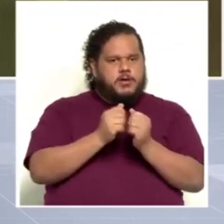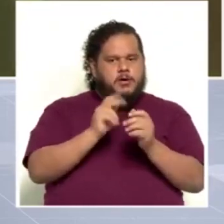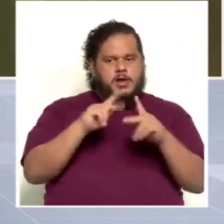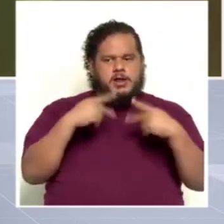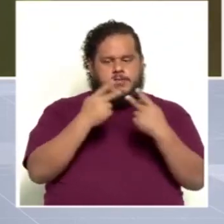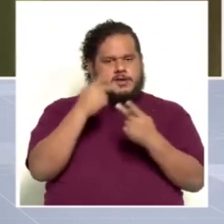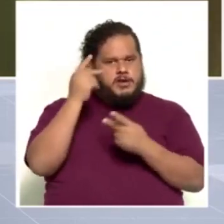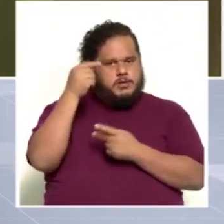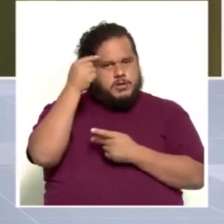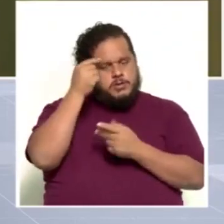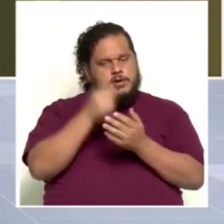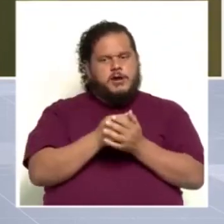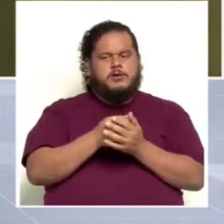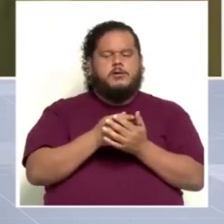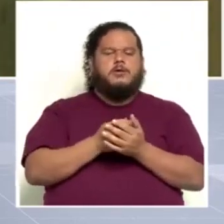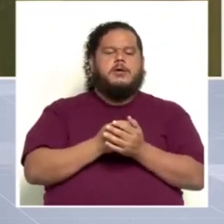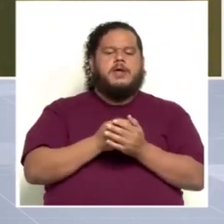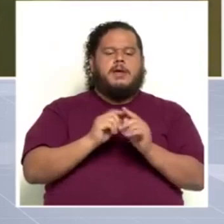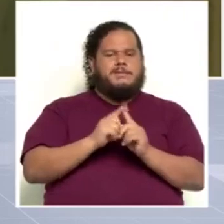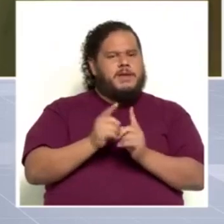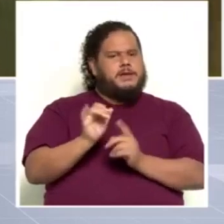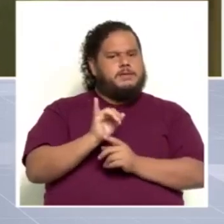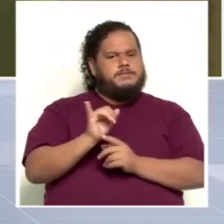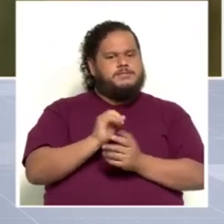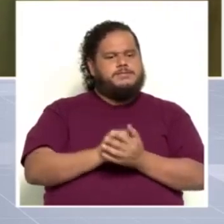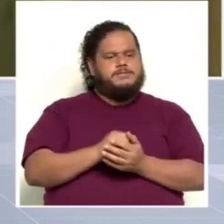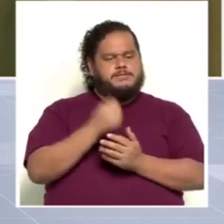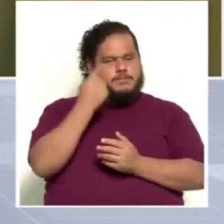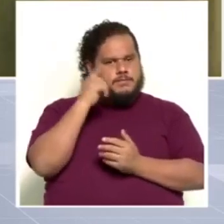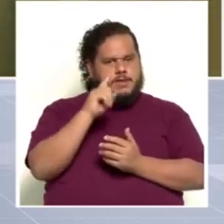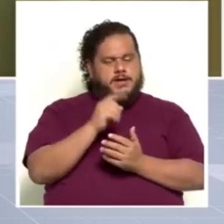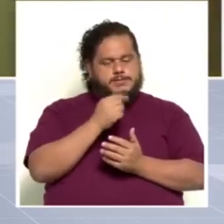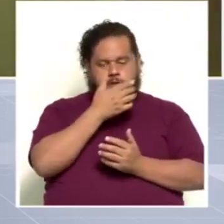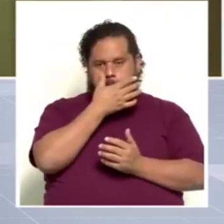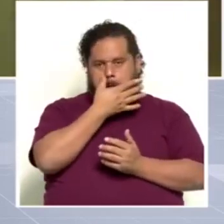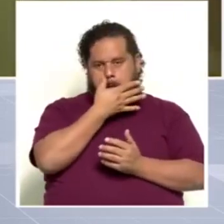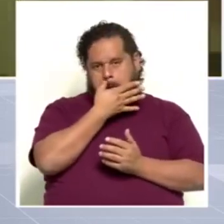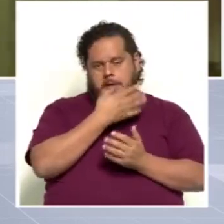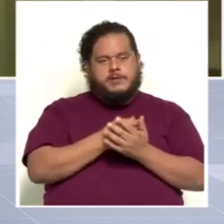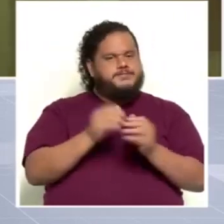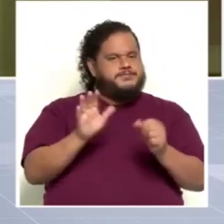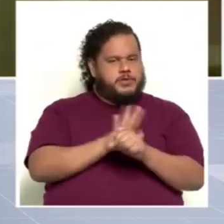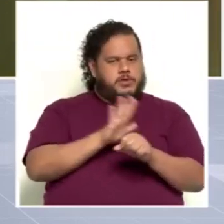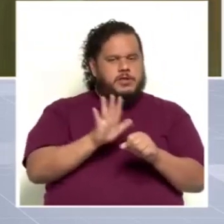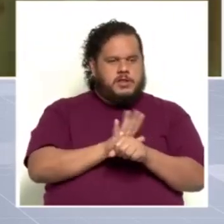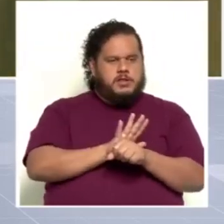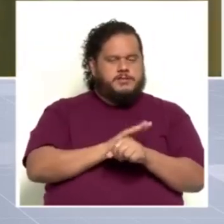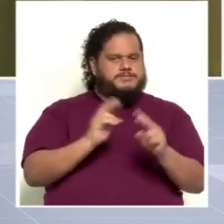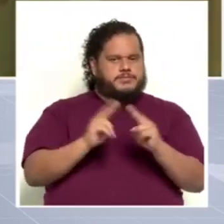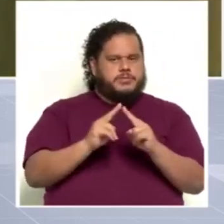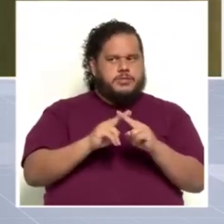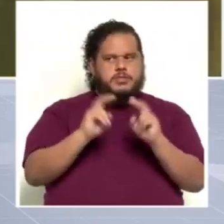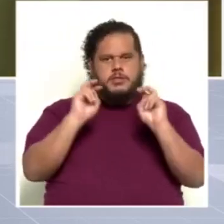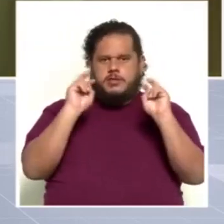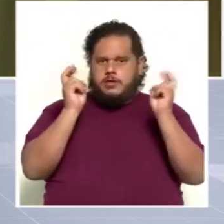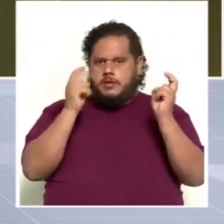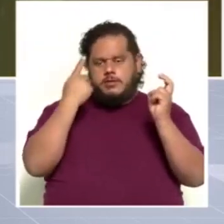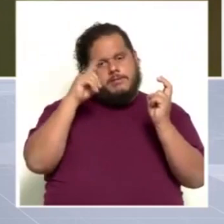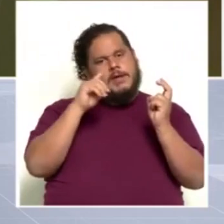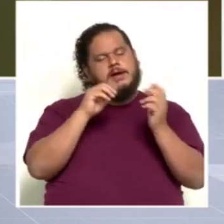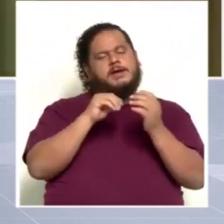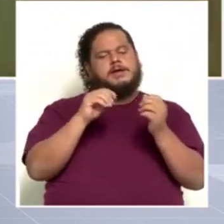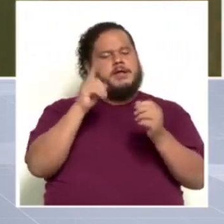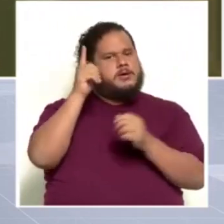propias contradicciones, por otro lado, pero además para, digamos, ser lo suficientemente conocido, entre comillas, como para